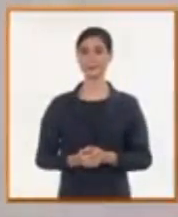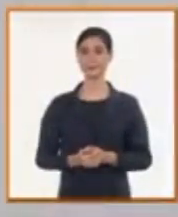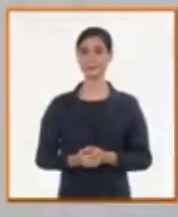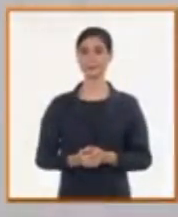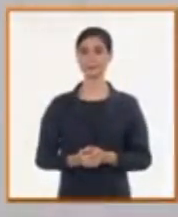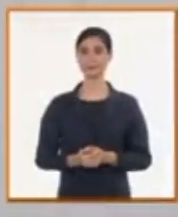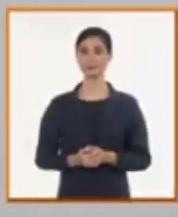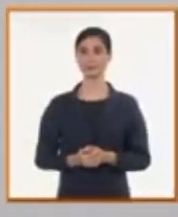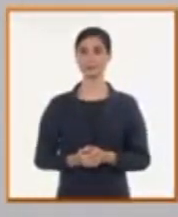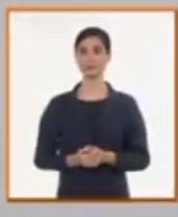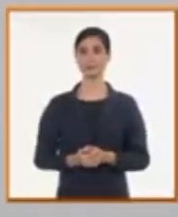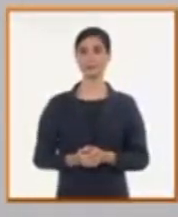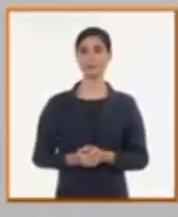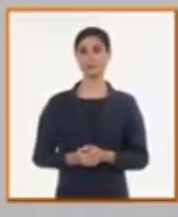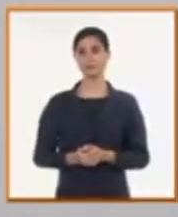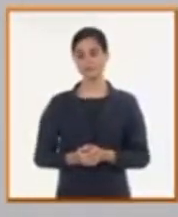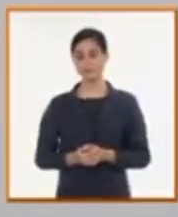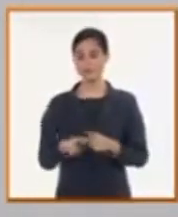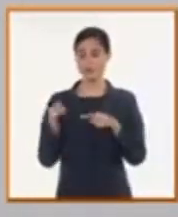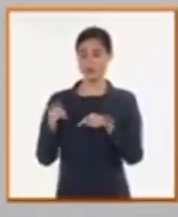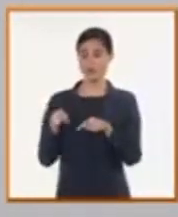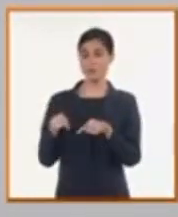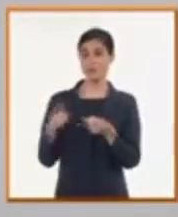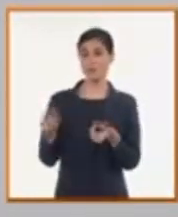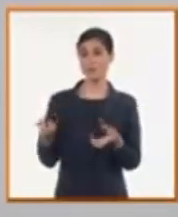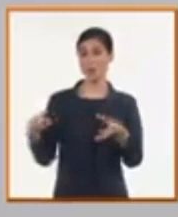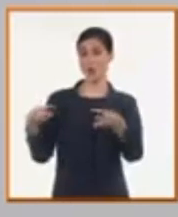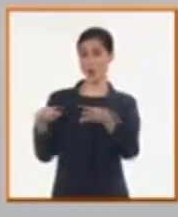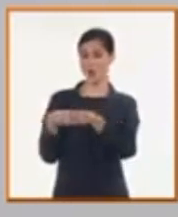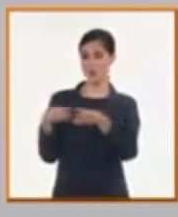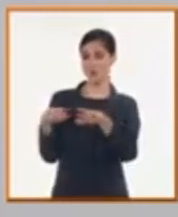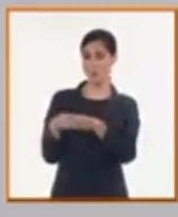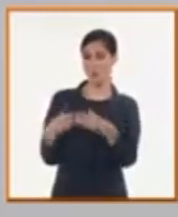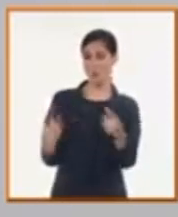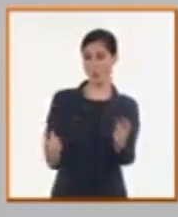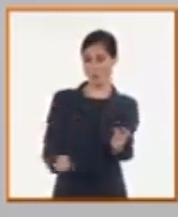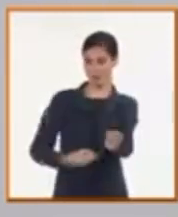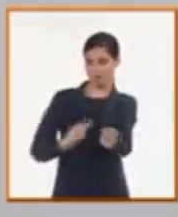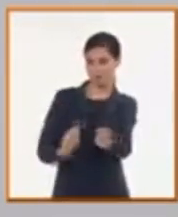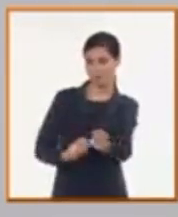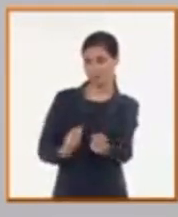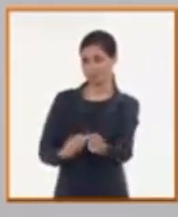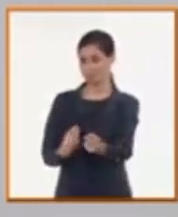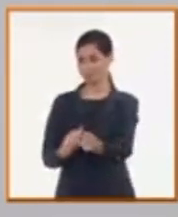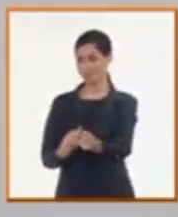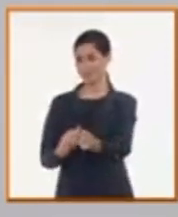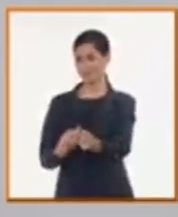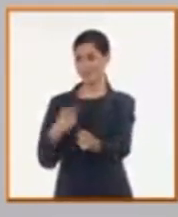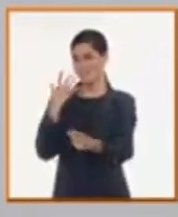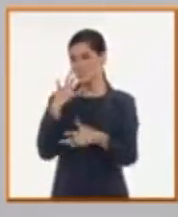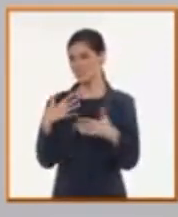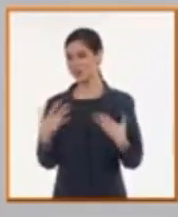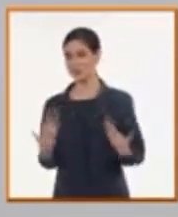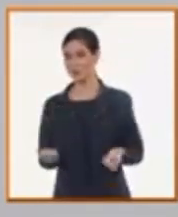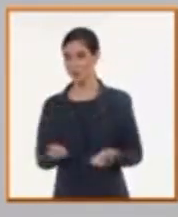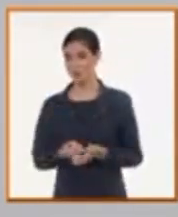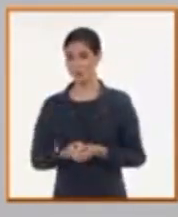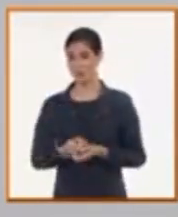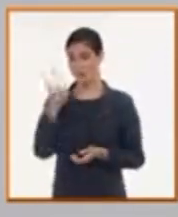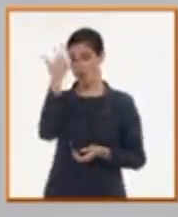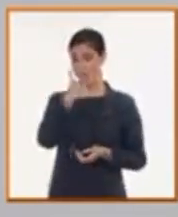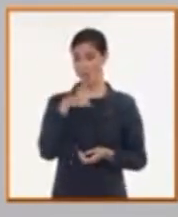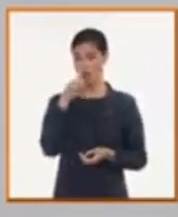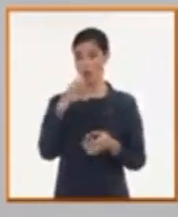y en esta operación se empeñaron las principales unidades angolanas, de la